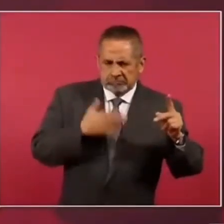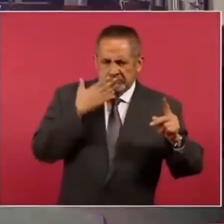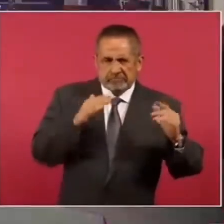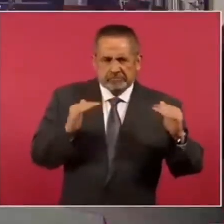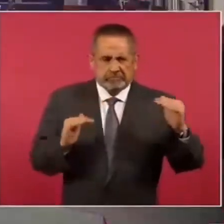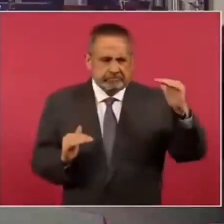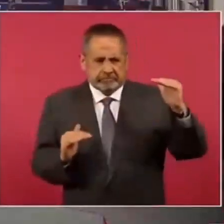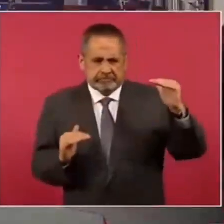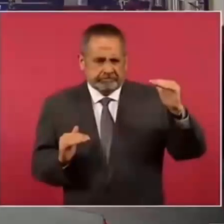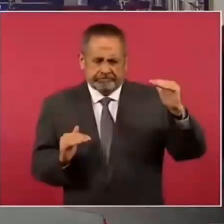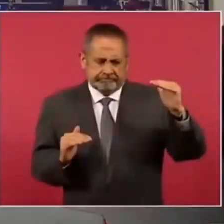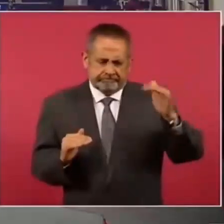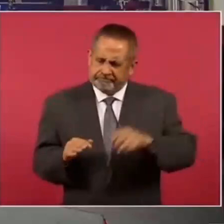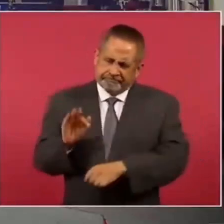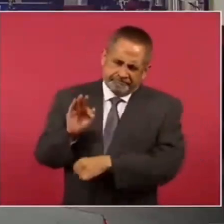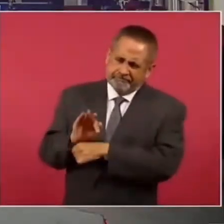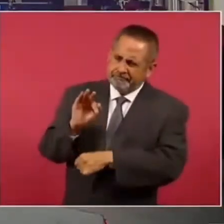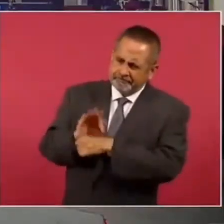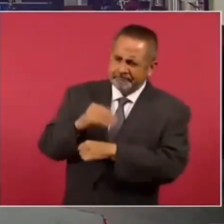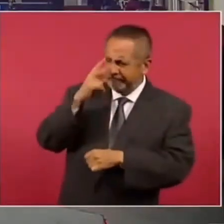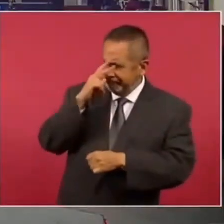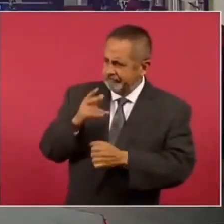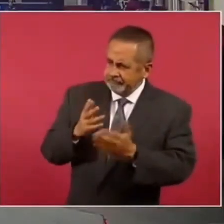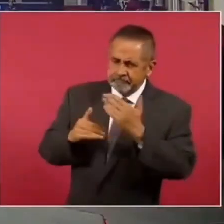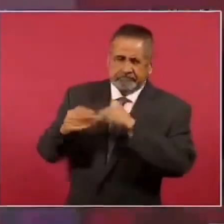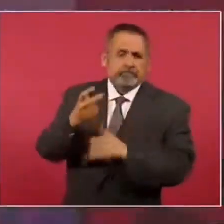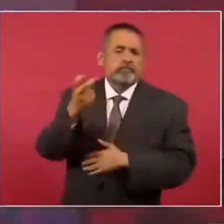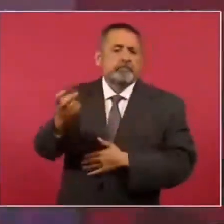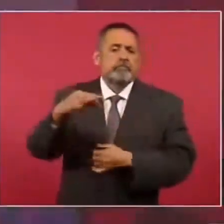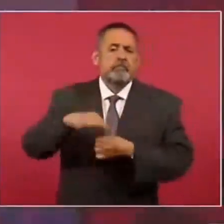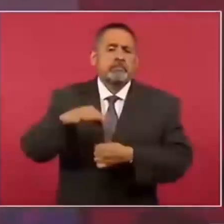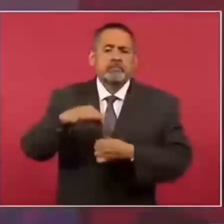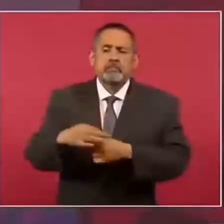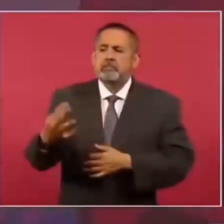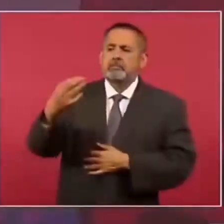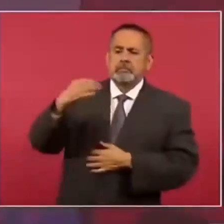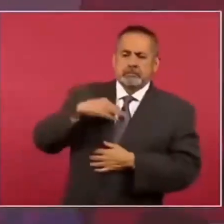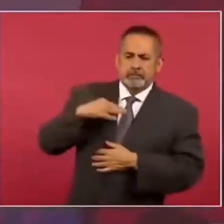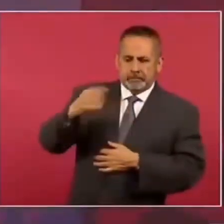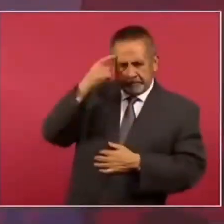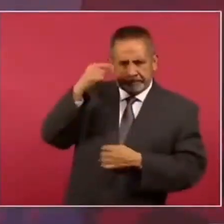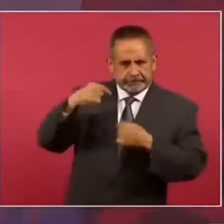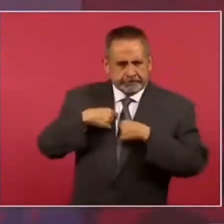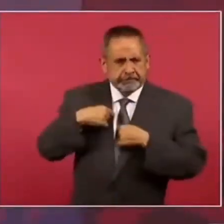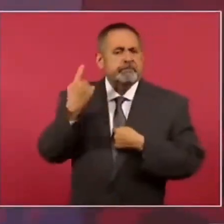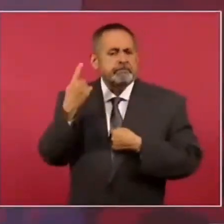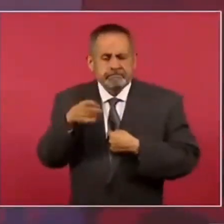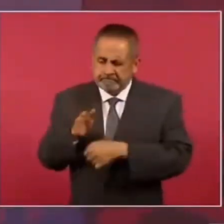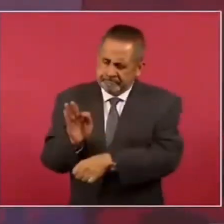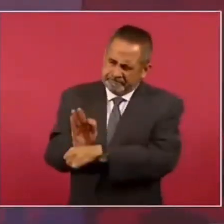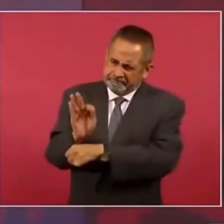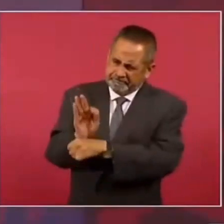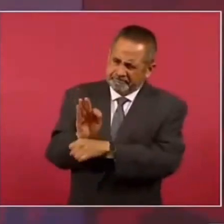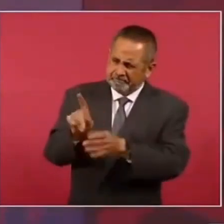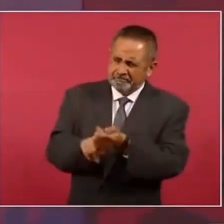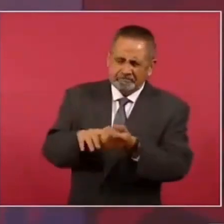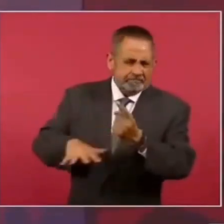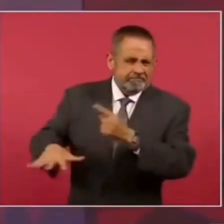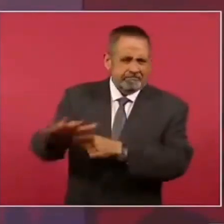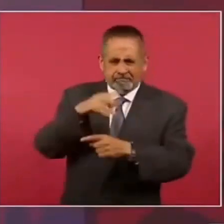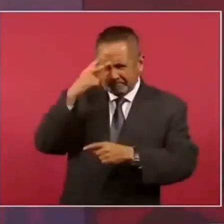por México, porque para eso nos pusieron aquí, para defender los intereses del pueblo.